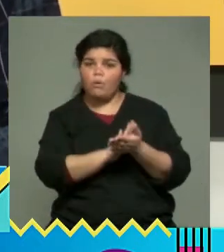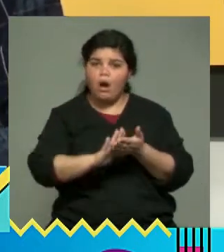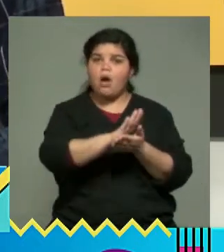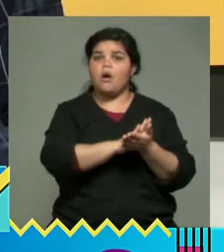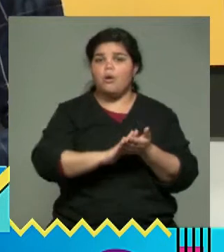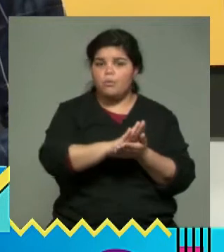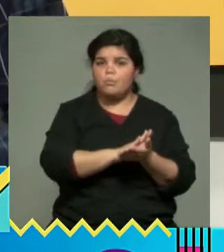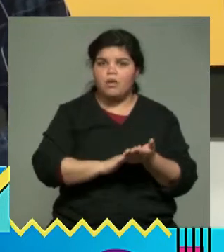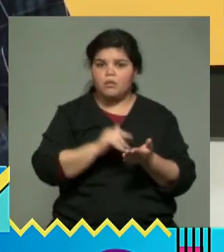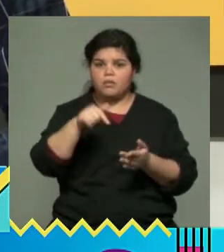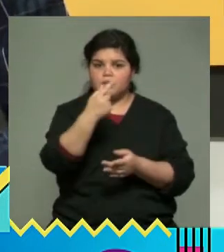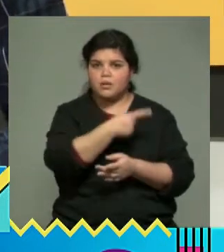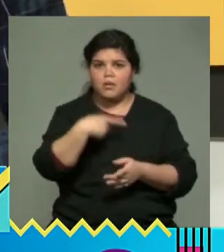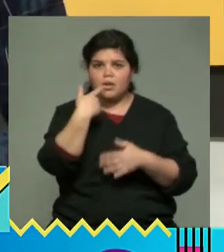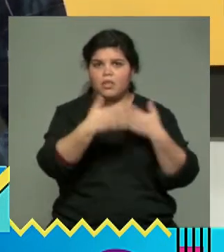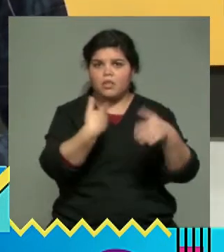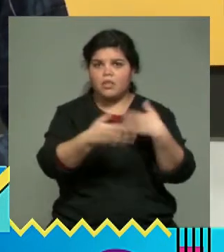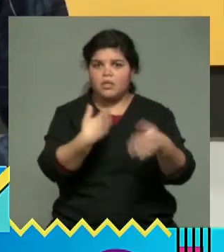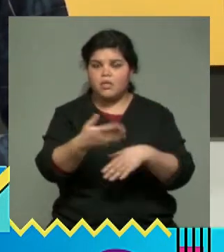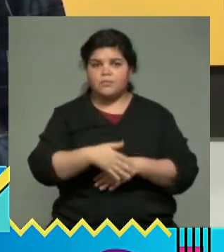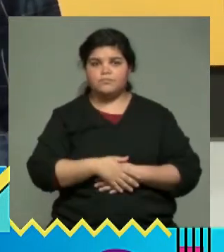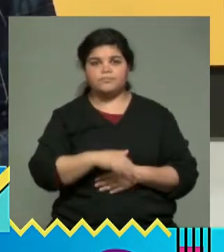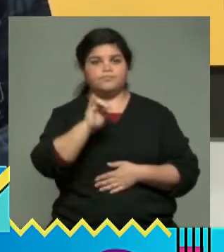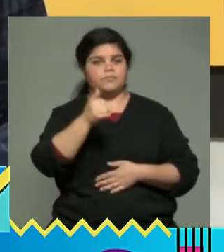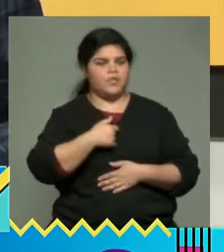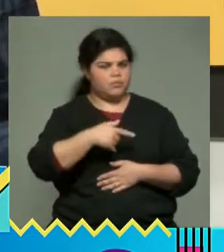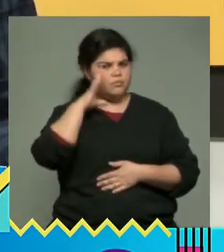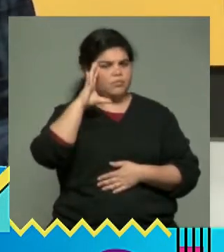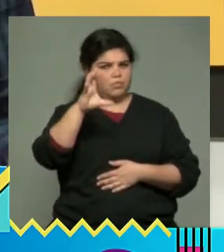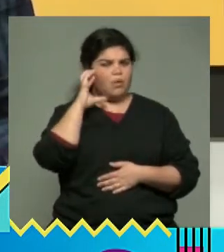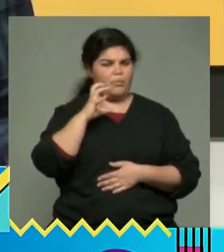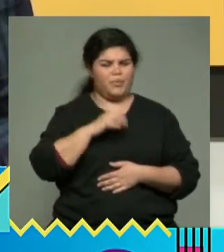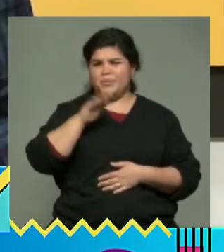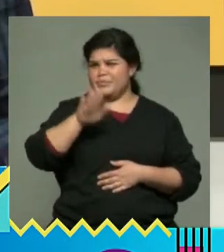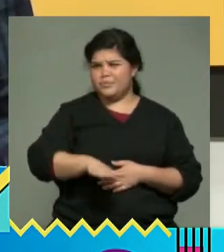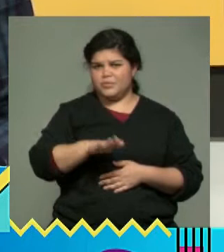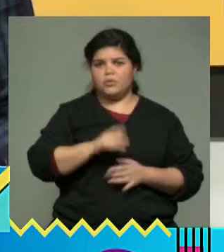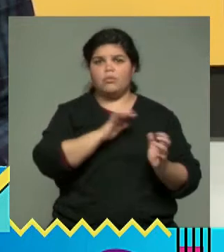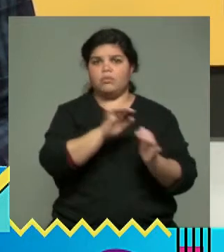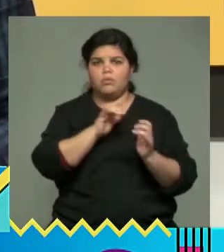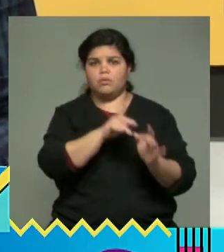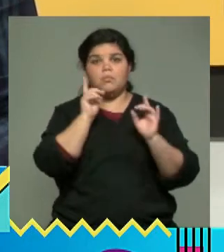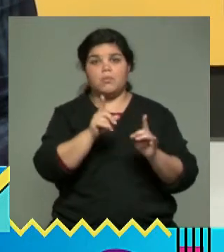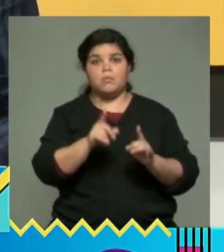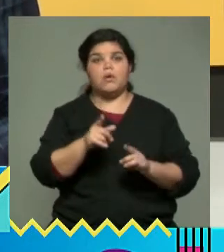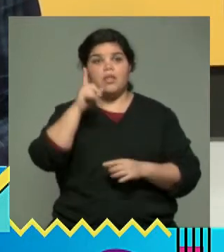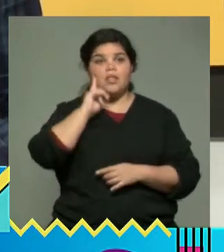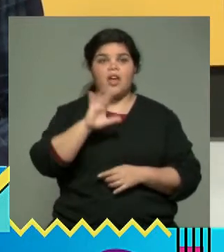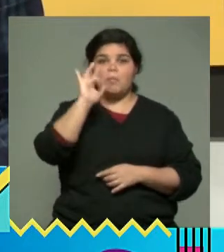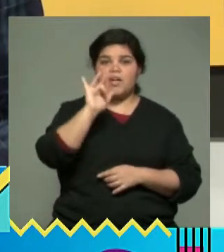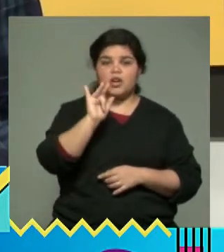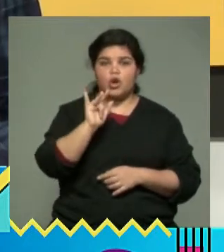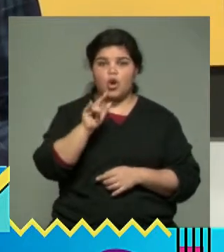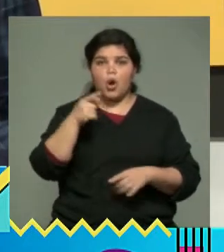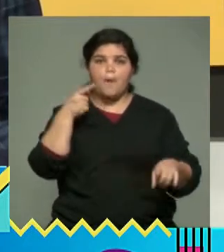semana ha tenido repercusiones. Así es, bueno, en agenda está la verdad desde que tengo uso de razón, pero sobre todo por la marcha pro vida que hubo el día miércoles, marcha